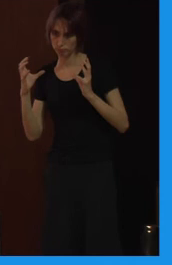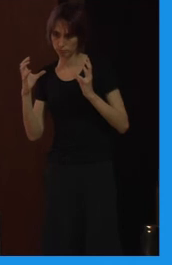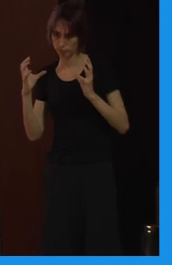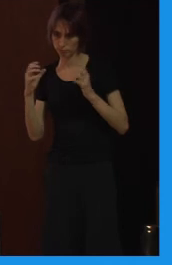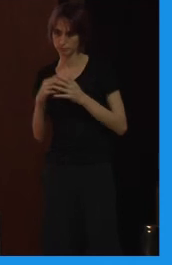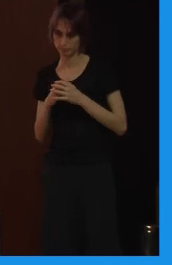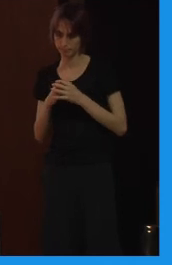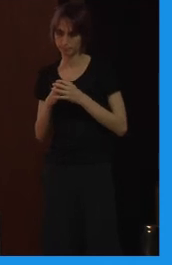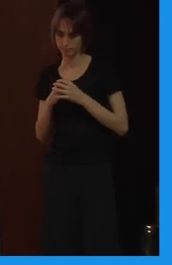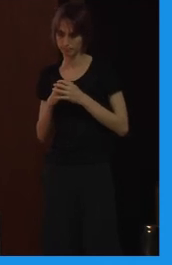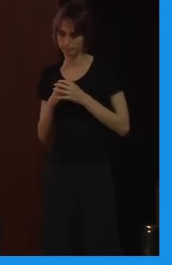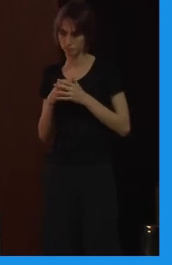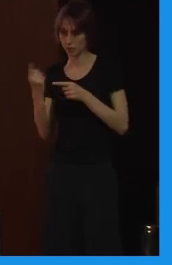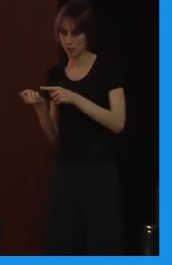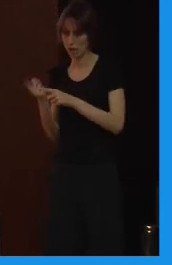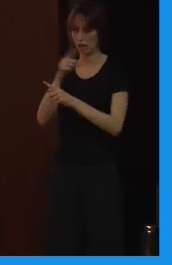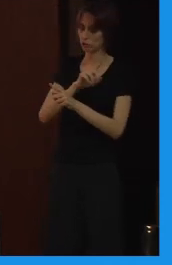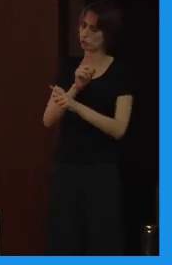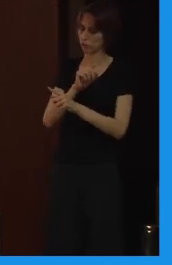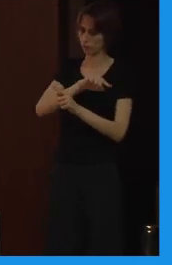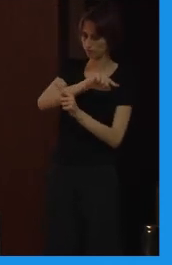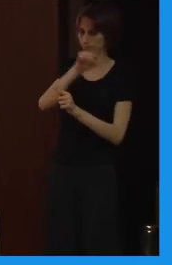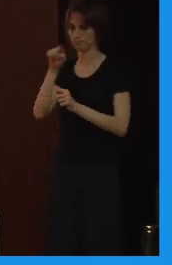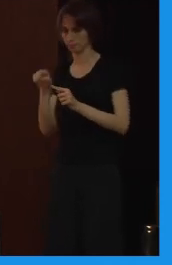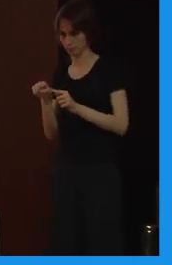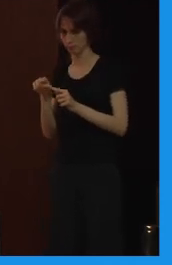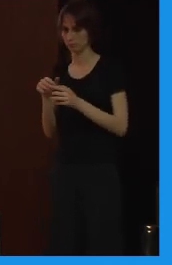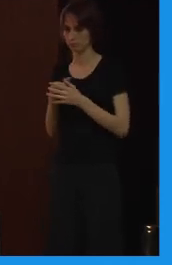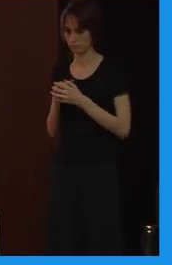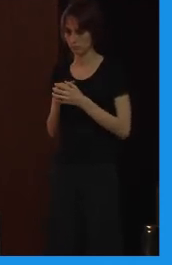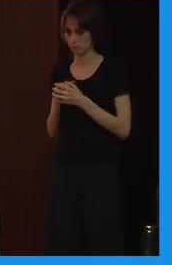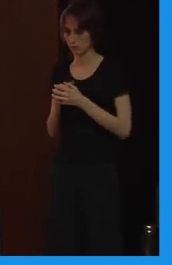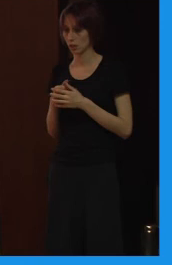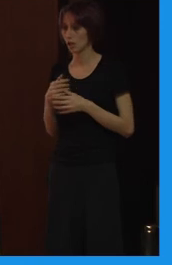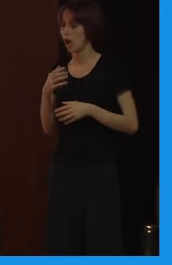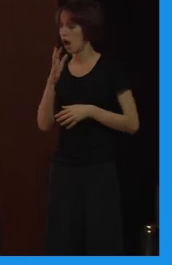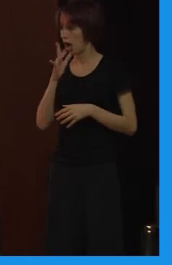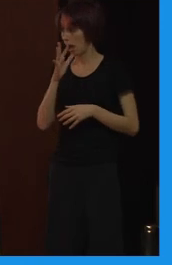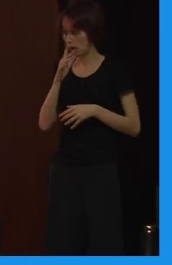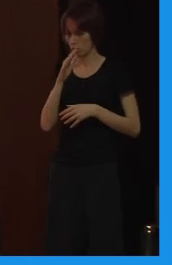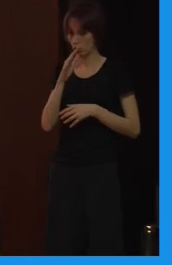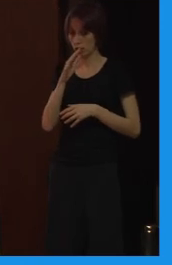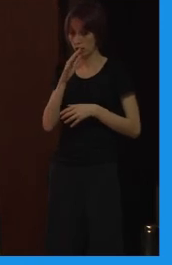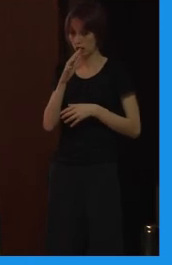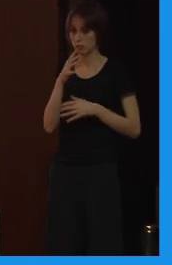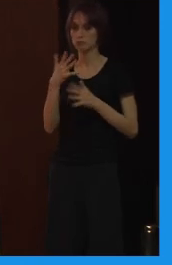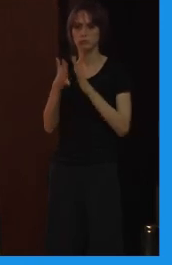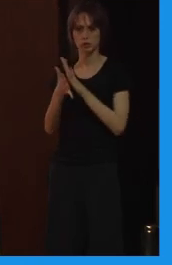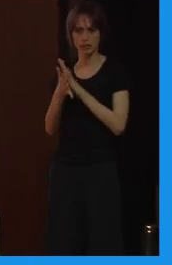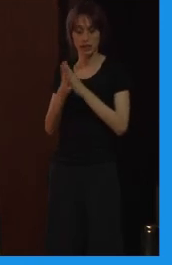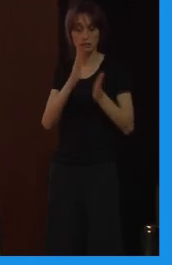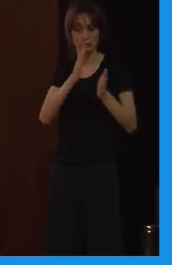Vamos a hablar por último del tratamiento dietético y luego espero que haya preguntas, que es lo más interesante siempre de una ponencia.